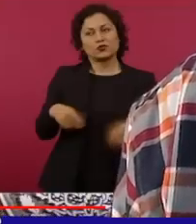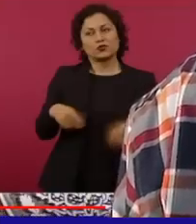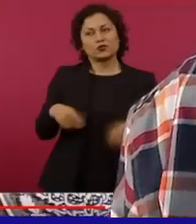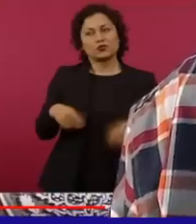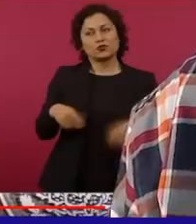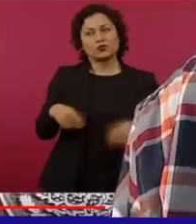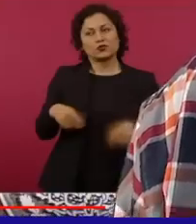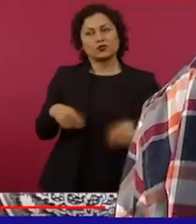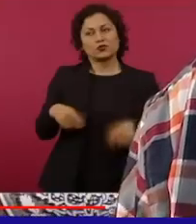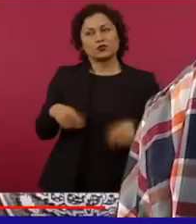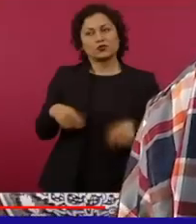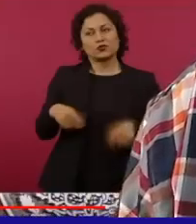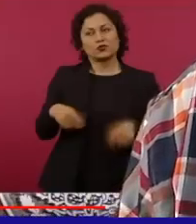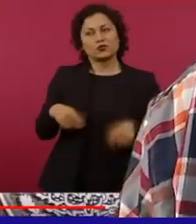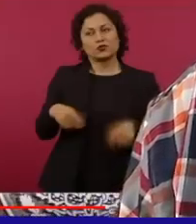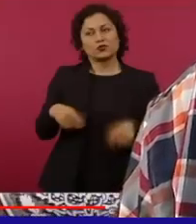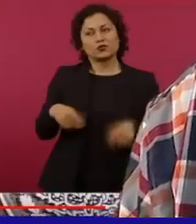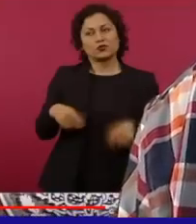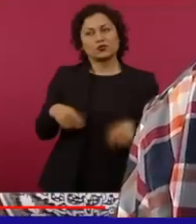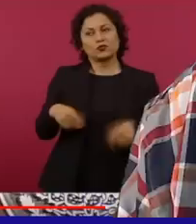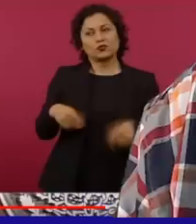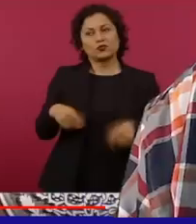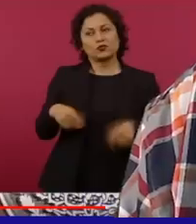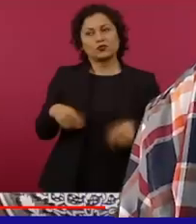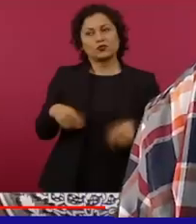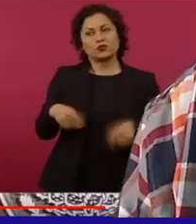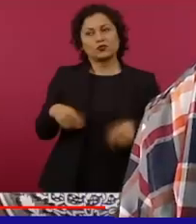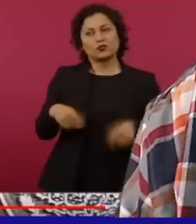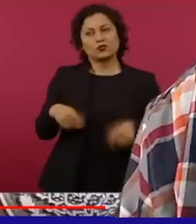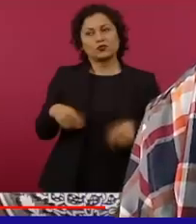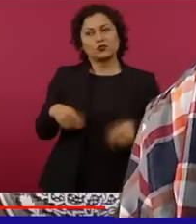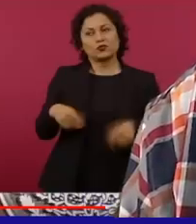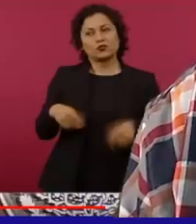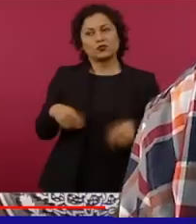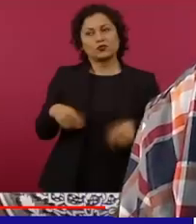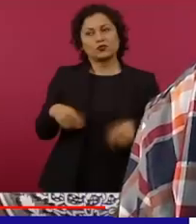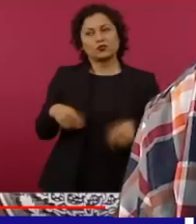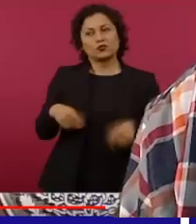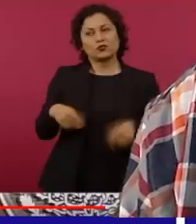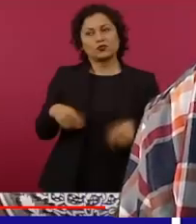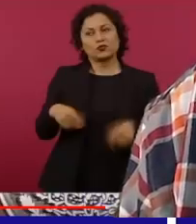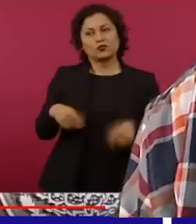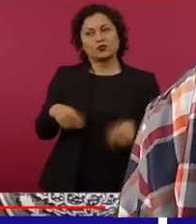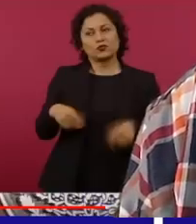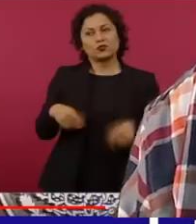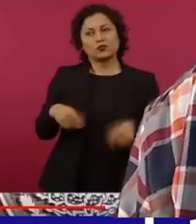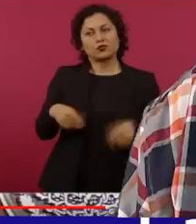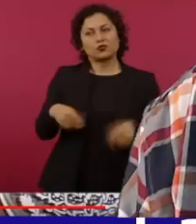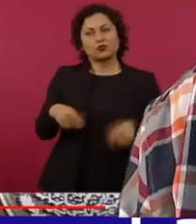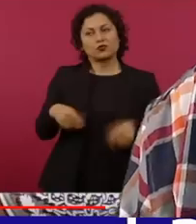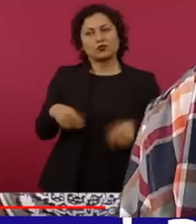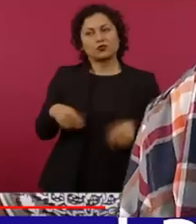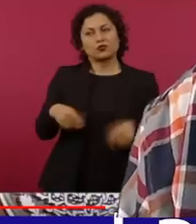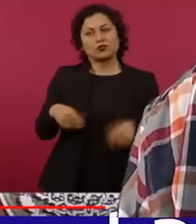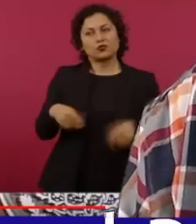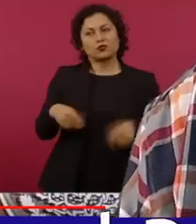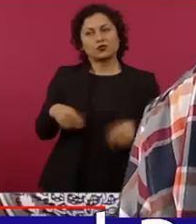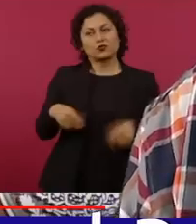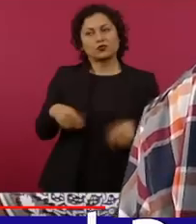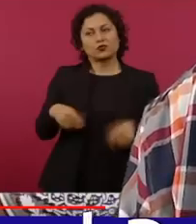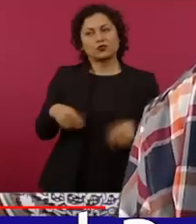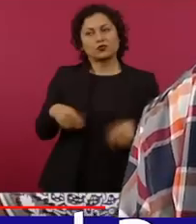golpe durísimo para los magnates peruanos y mexicanos, que pues se van a ver frenados en